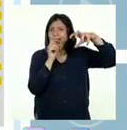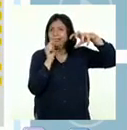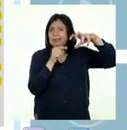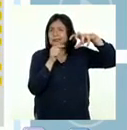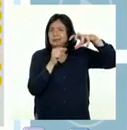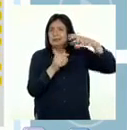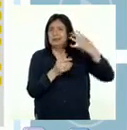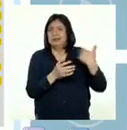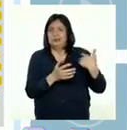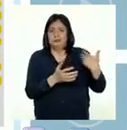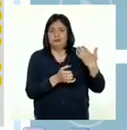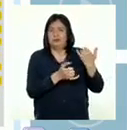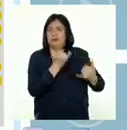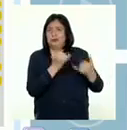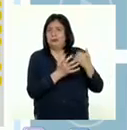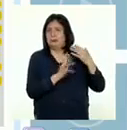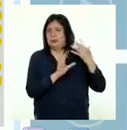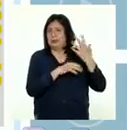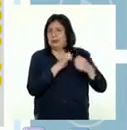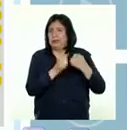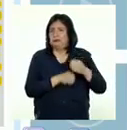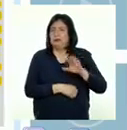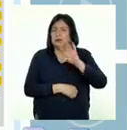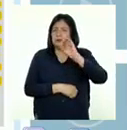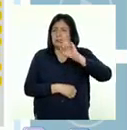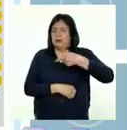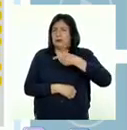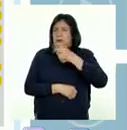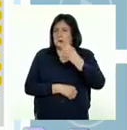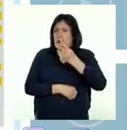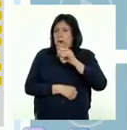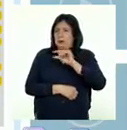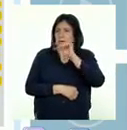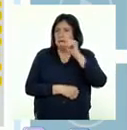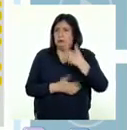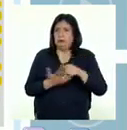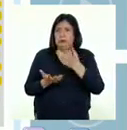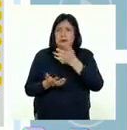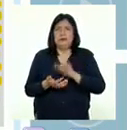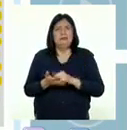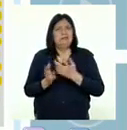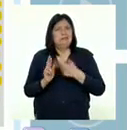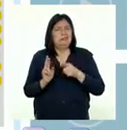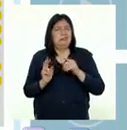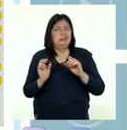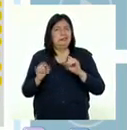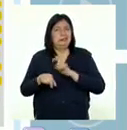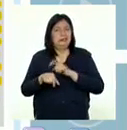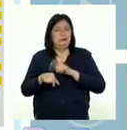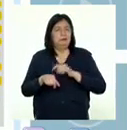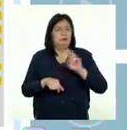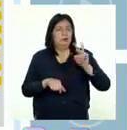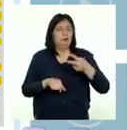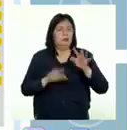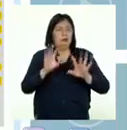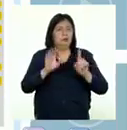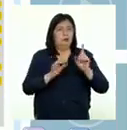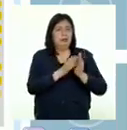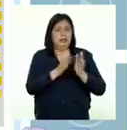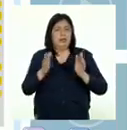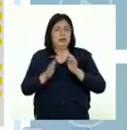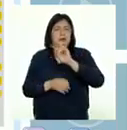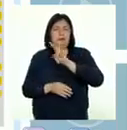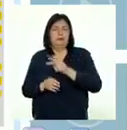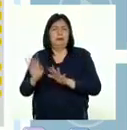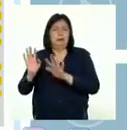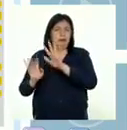planeta en las últimas décadas y 0,2 grados Celsius respecto al periodo